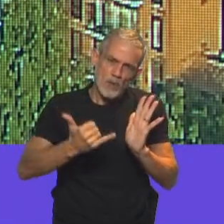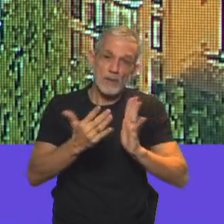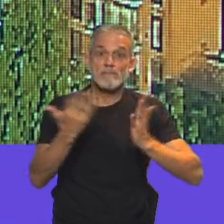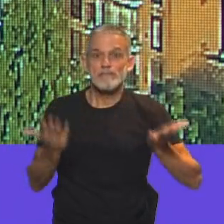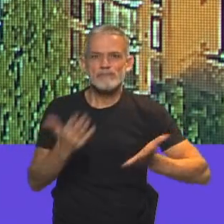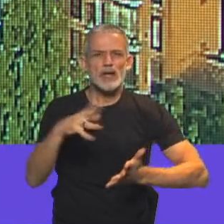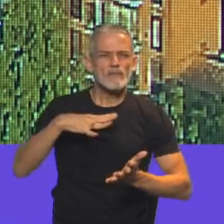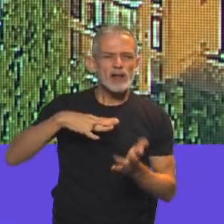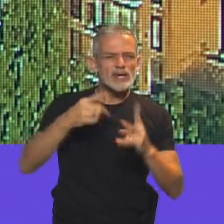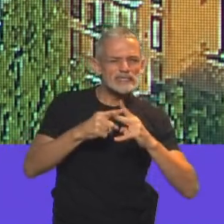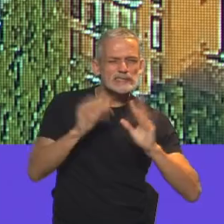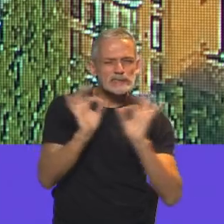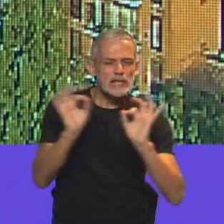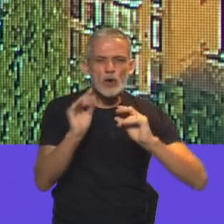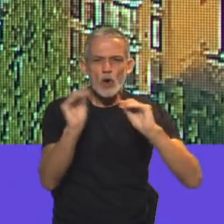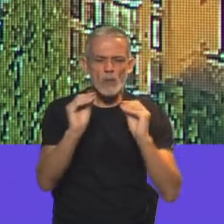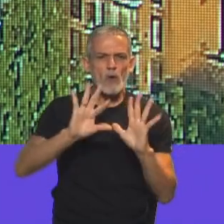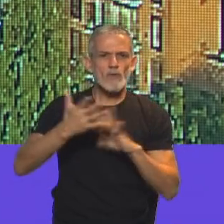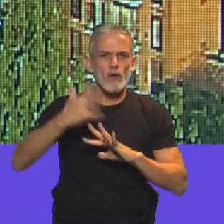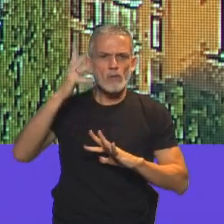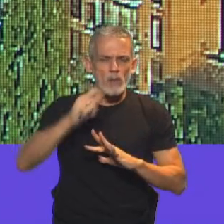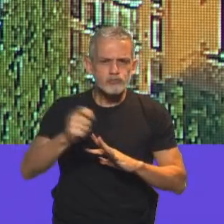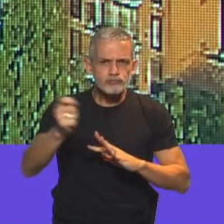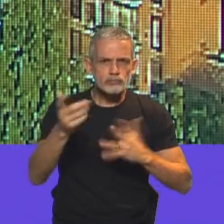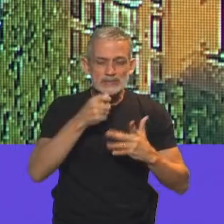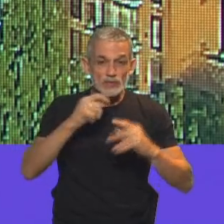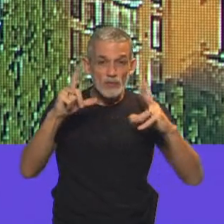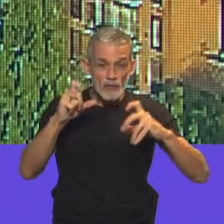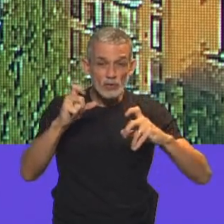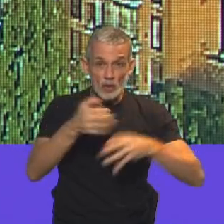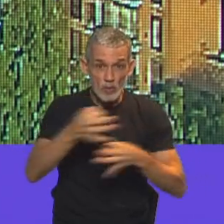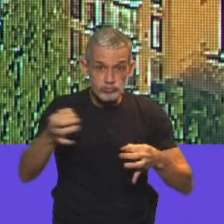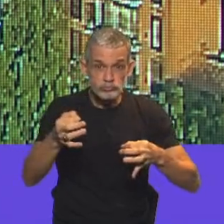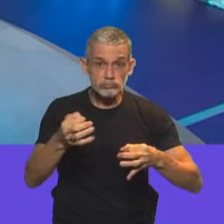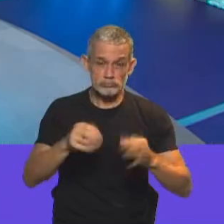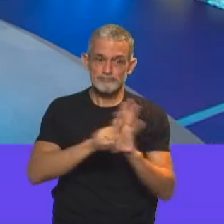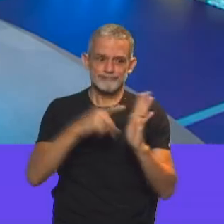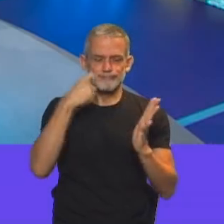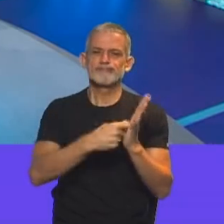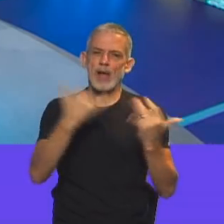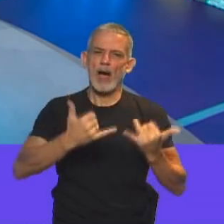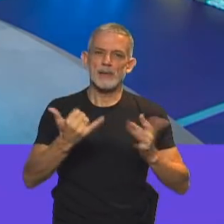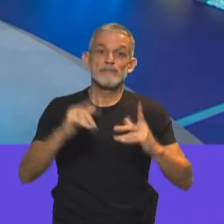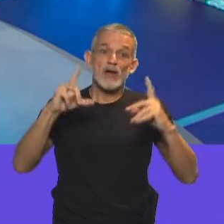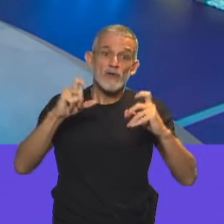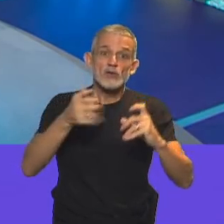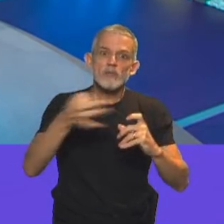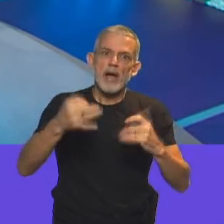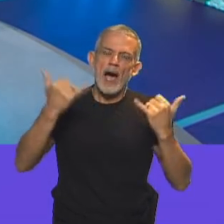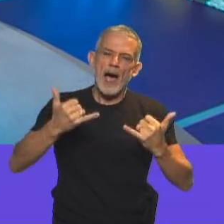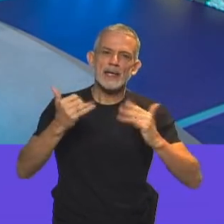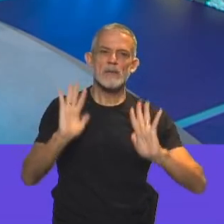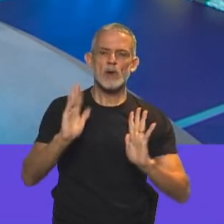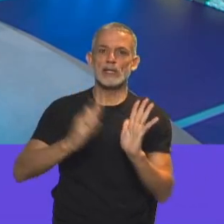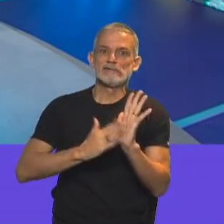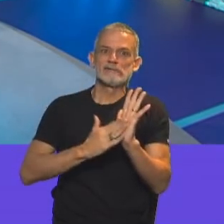ahora son tecnicismos para ver cómo avanza el expediente pero si la foto es real el delito está aprobada la foto puede ser real el tema es que se pueda